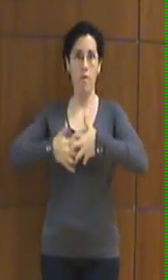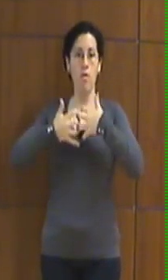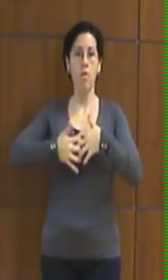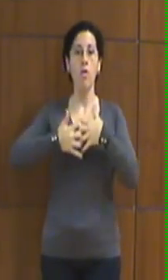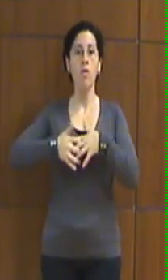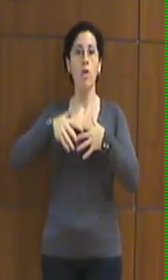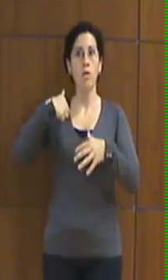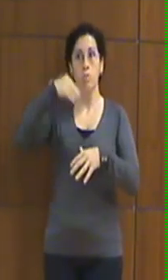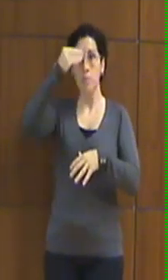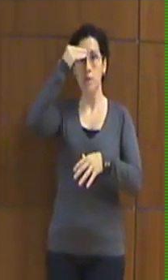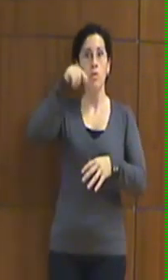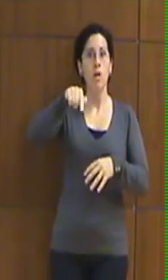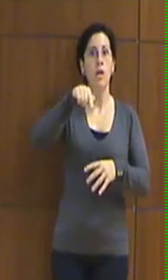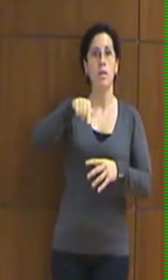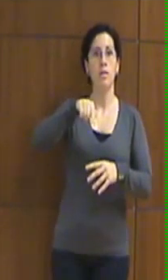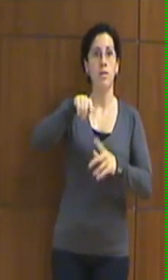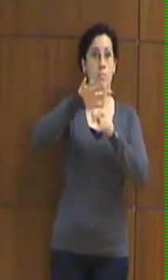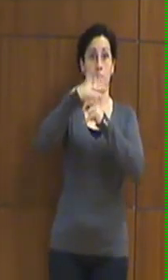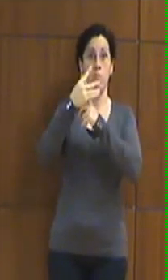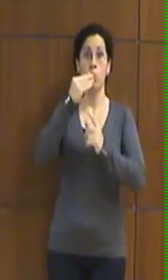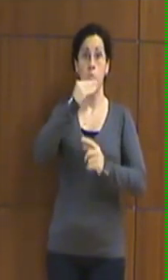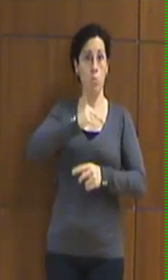bonito momento para